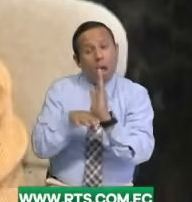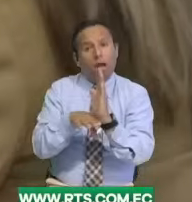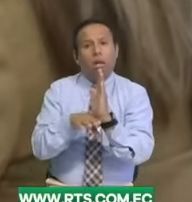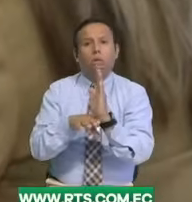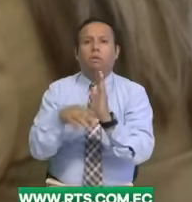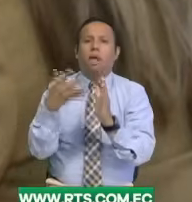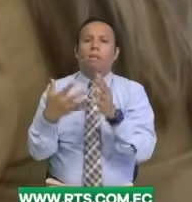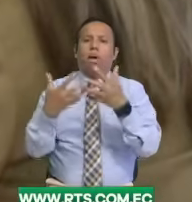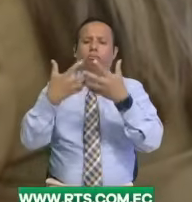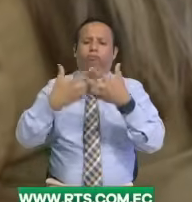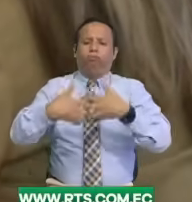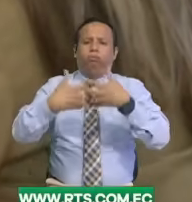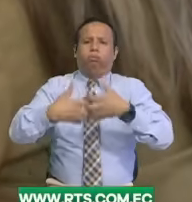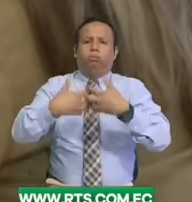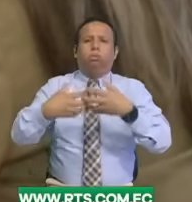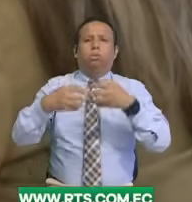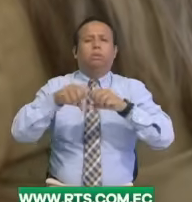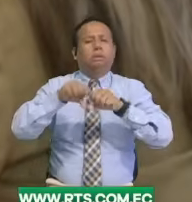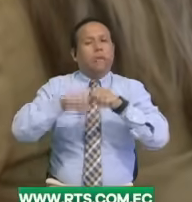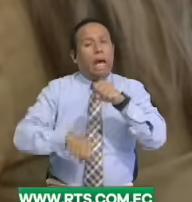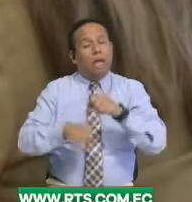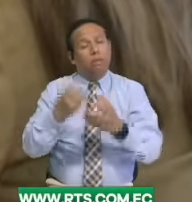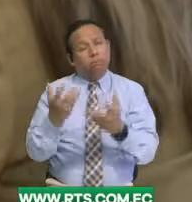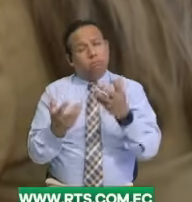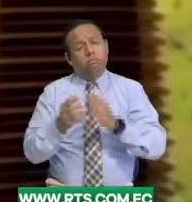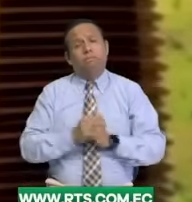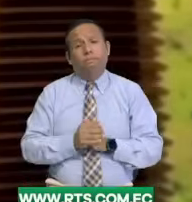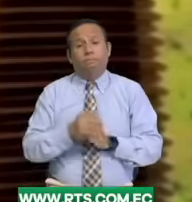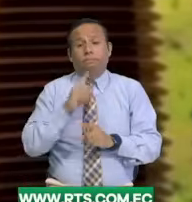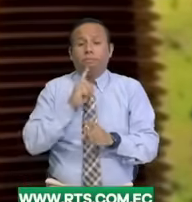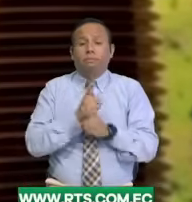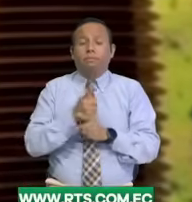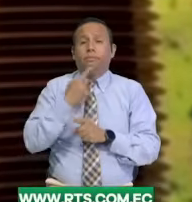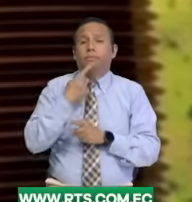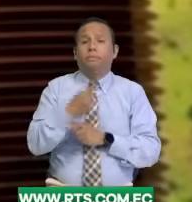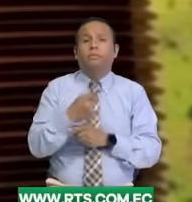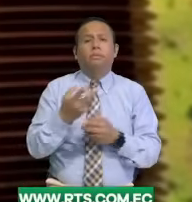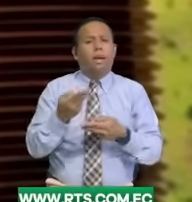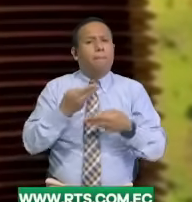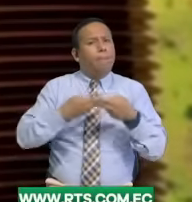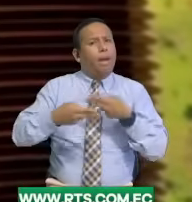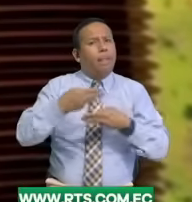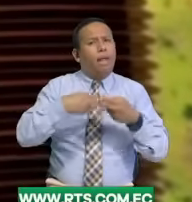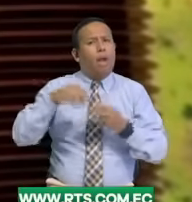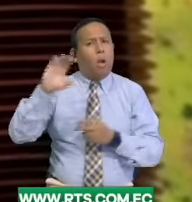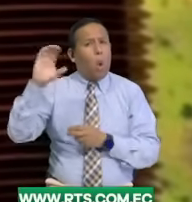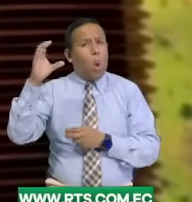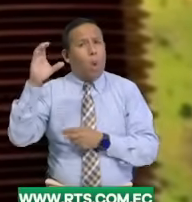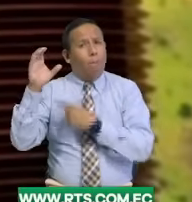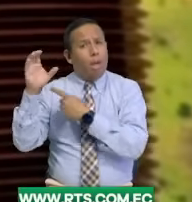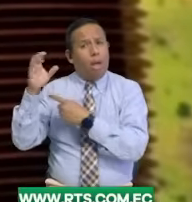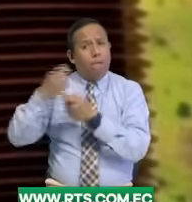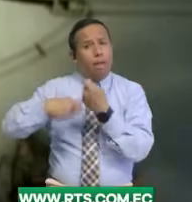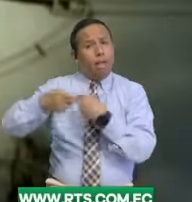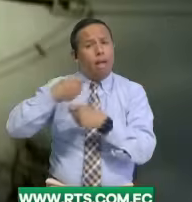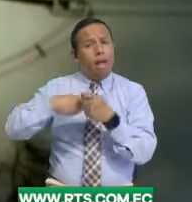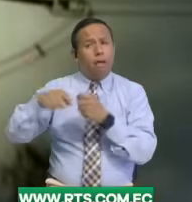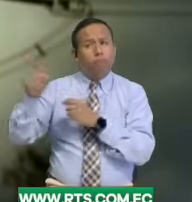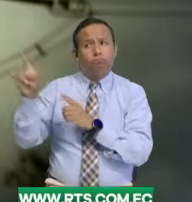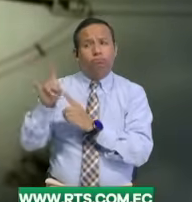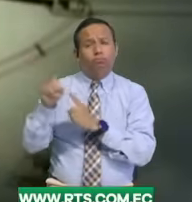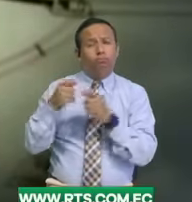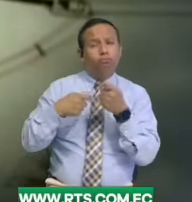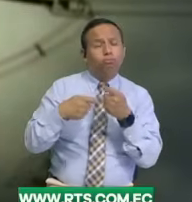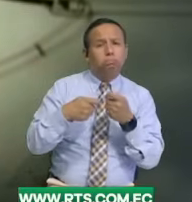turbinaje. Además insisten en que la suspensión de la venta de electricidad por parte de Colombia agravó la crisis energética